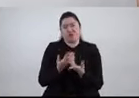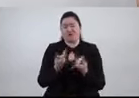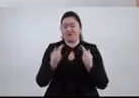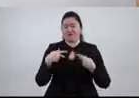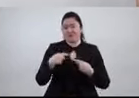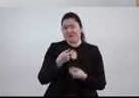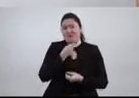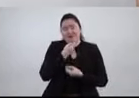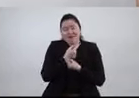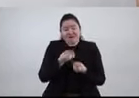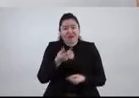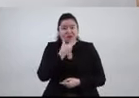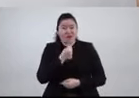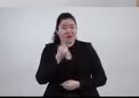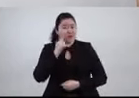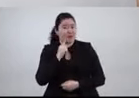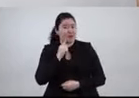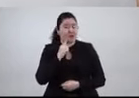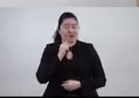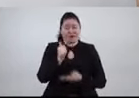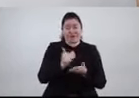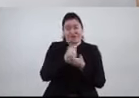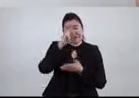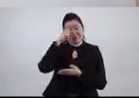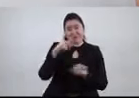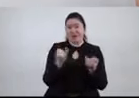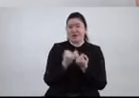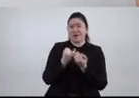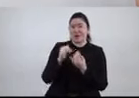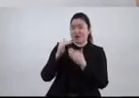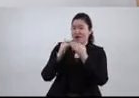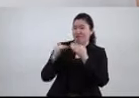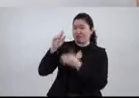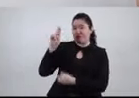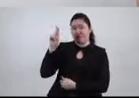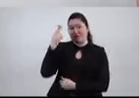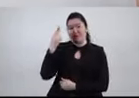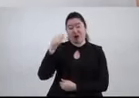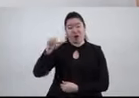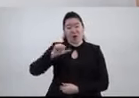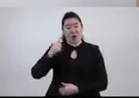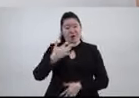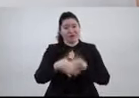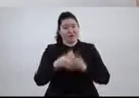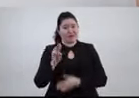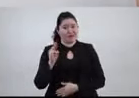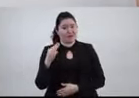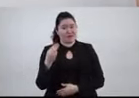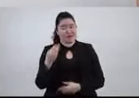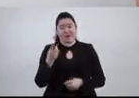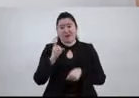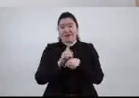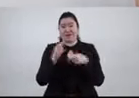México y también a nivel superior. Así que muchas felicidades hoy, 15 de mayo, Día del Maestro y la